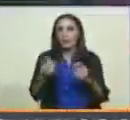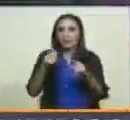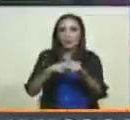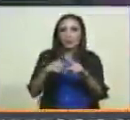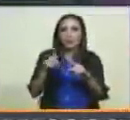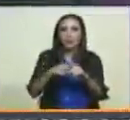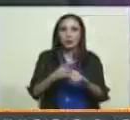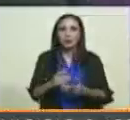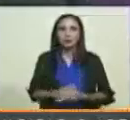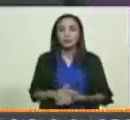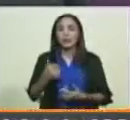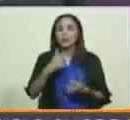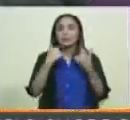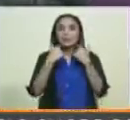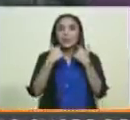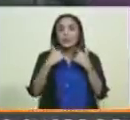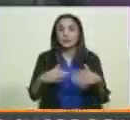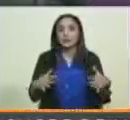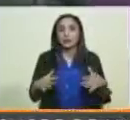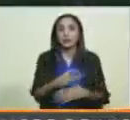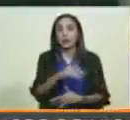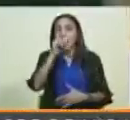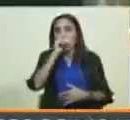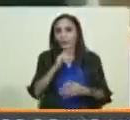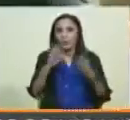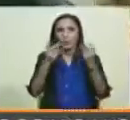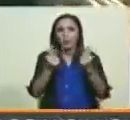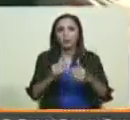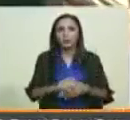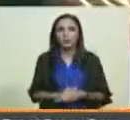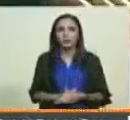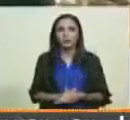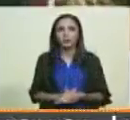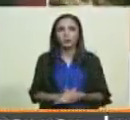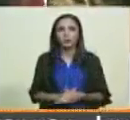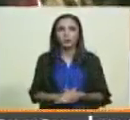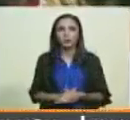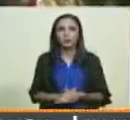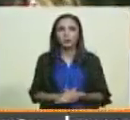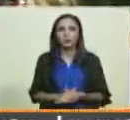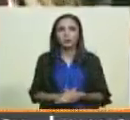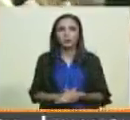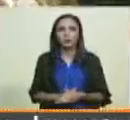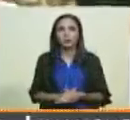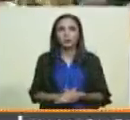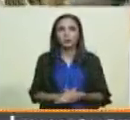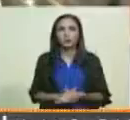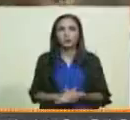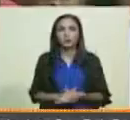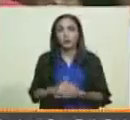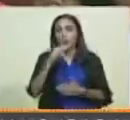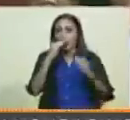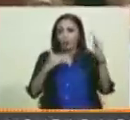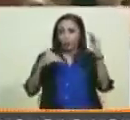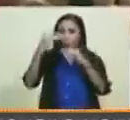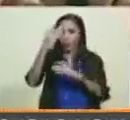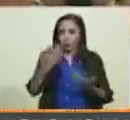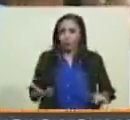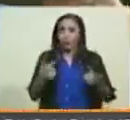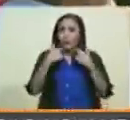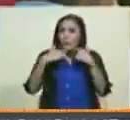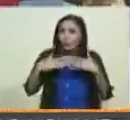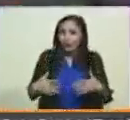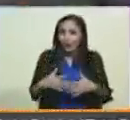¿Tu sobrino se perdió? ¿Qué edad tiene? Si ese es un manganzón ya grandote que se va a perder,